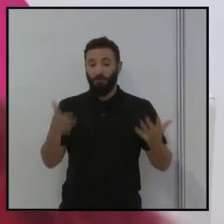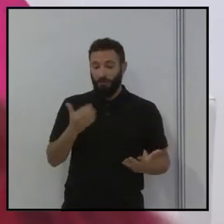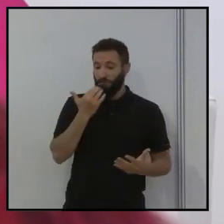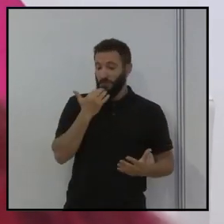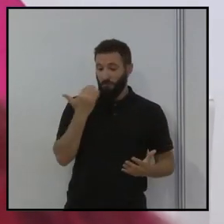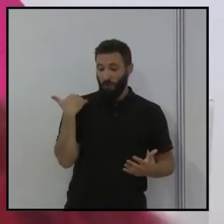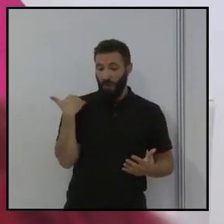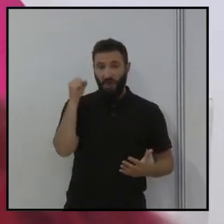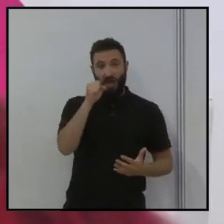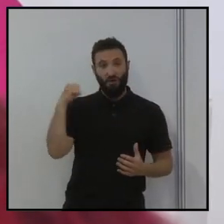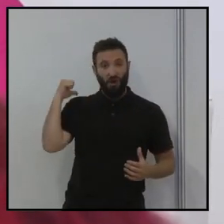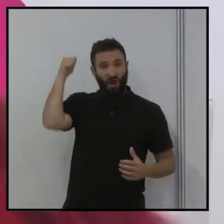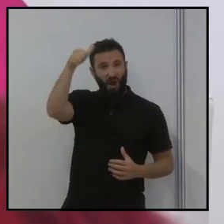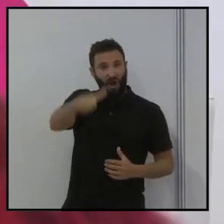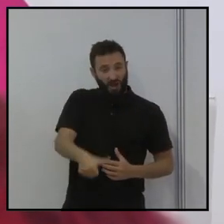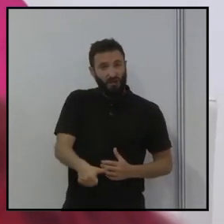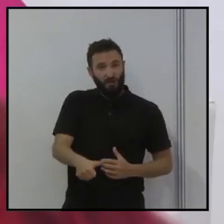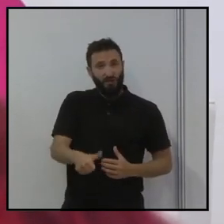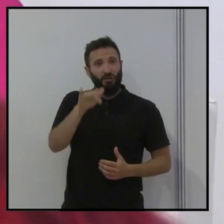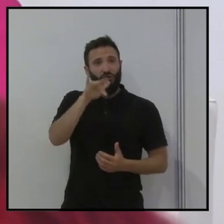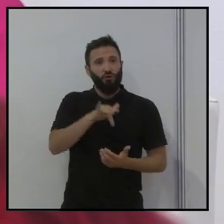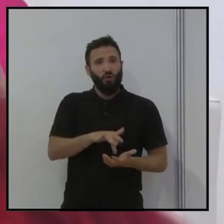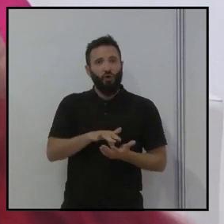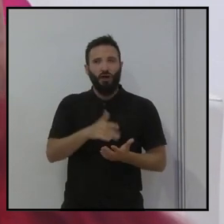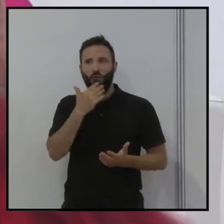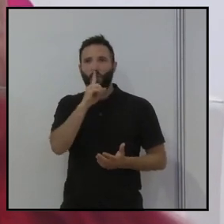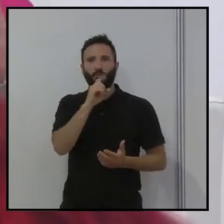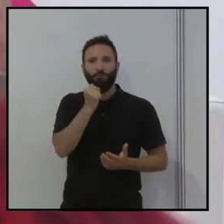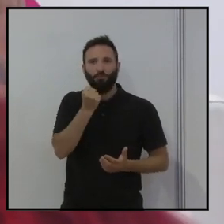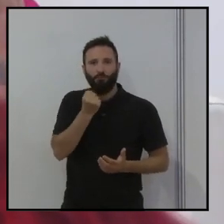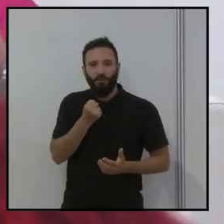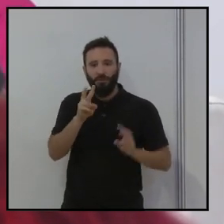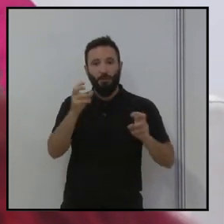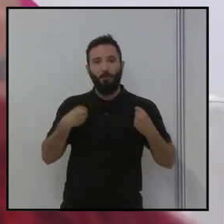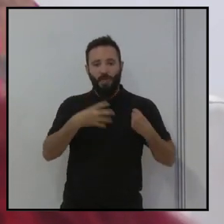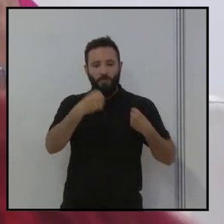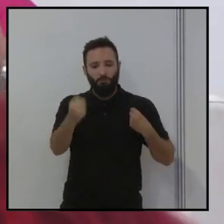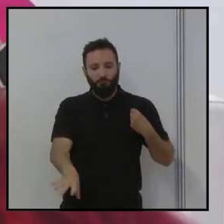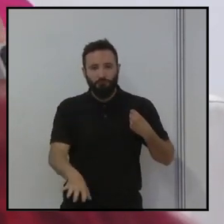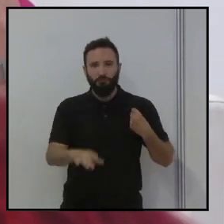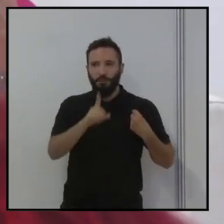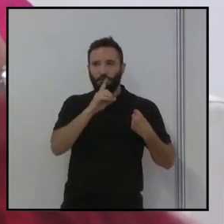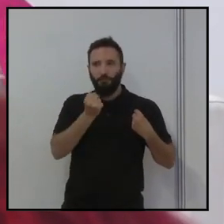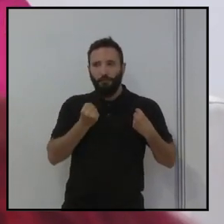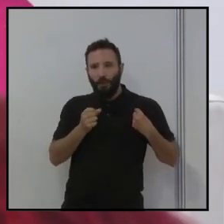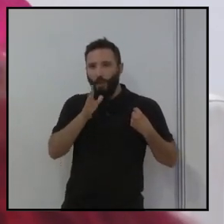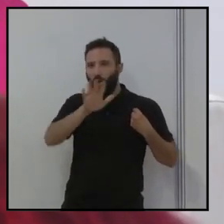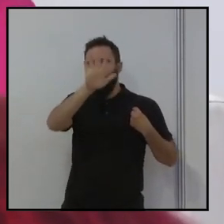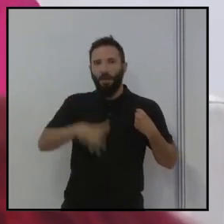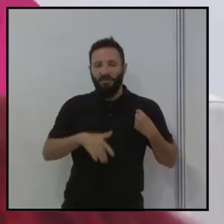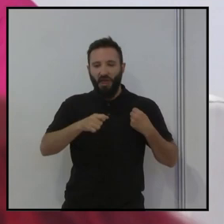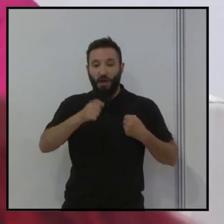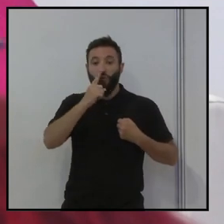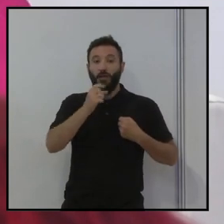durante montones de años, ha habido esa cosa del silencio con los suicidios, porque se supone que atraían y tal. Ya se ha